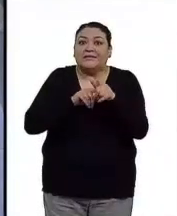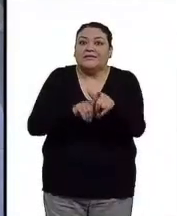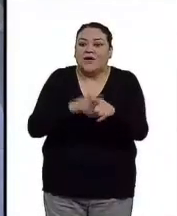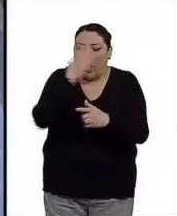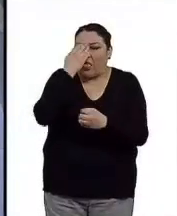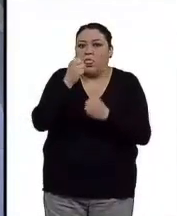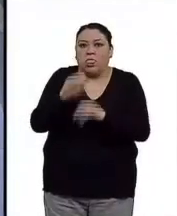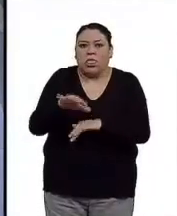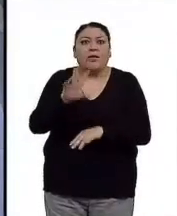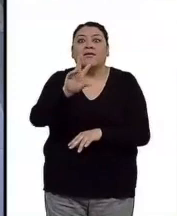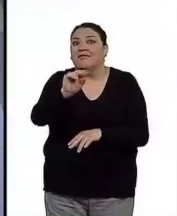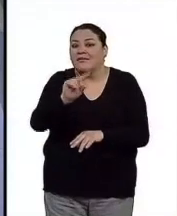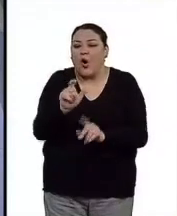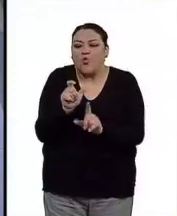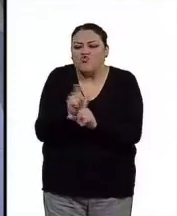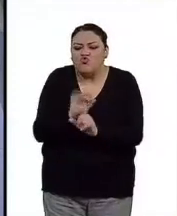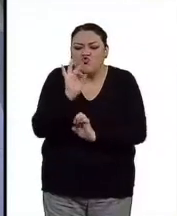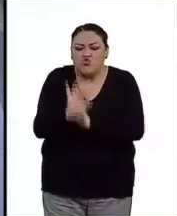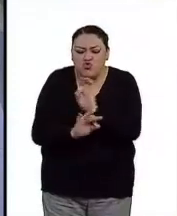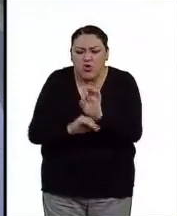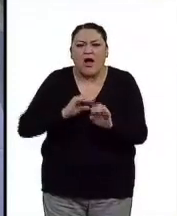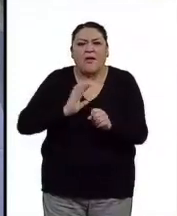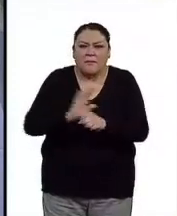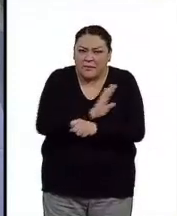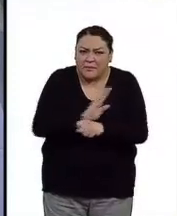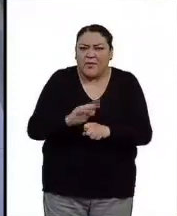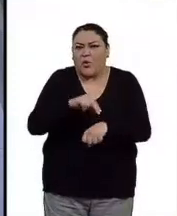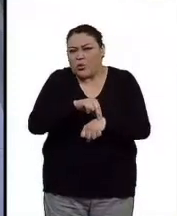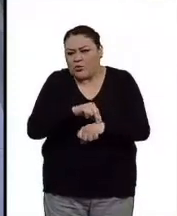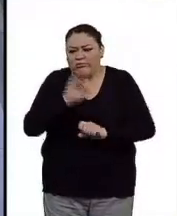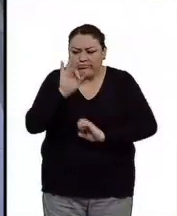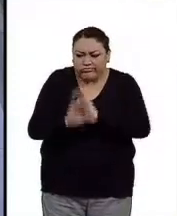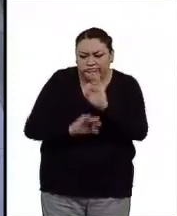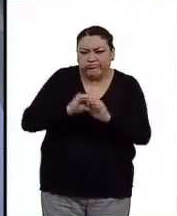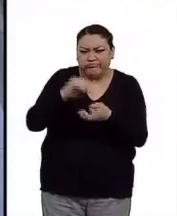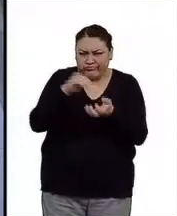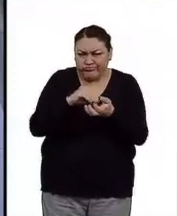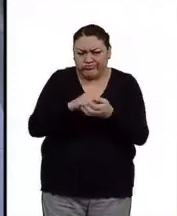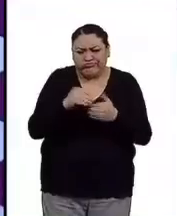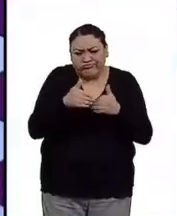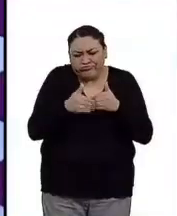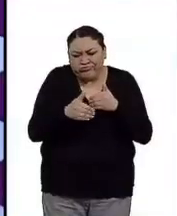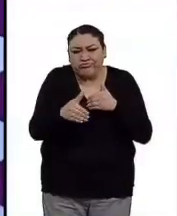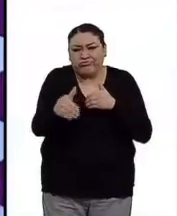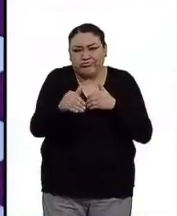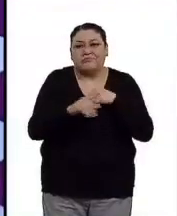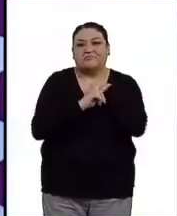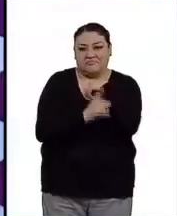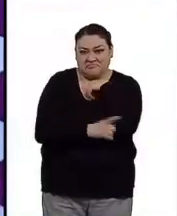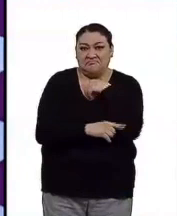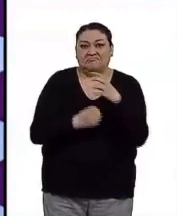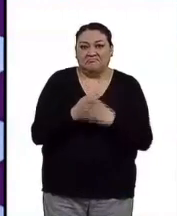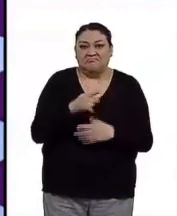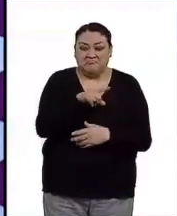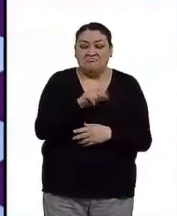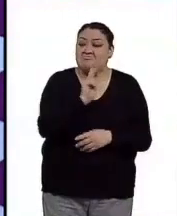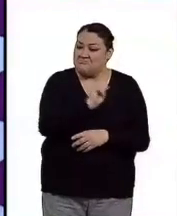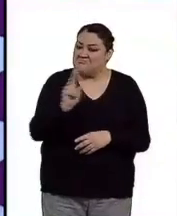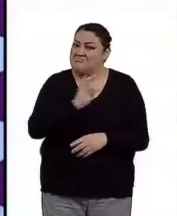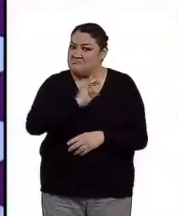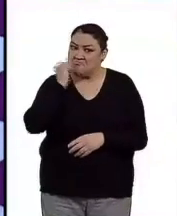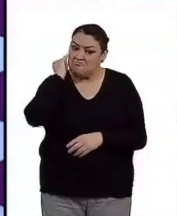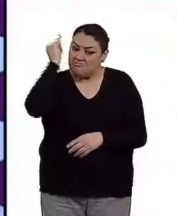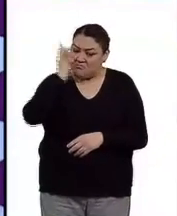la trabajadora en ese estado de mucho mayor vulnerabilidad durante su embarazo. Creo que podría